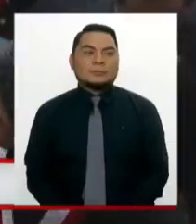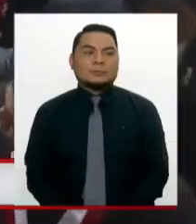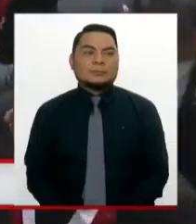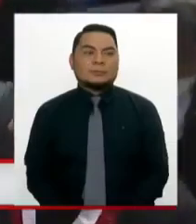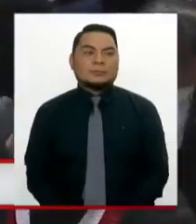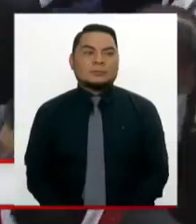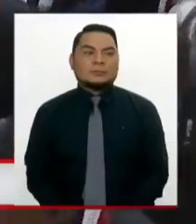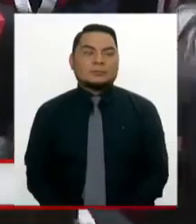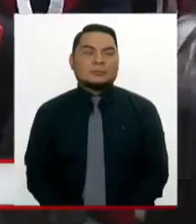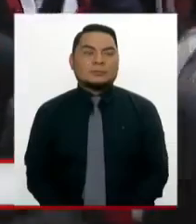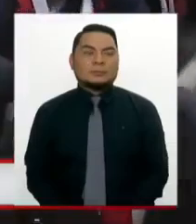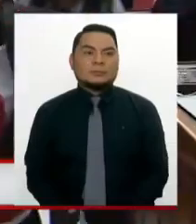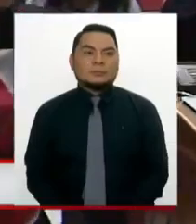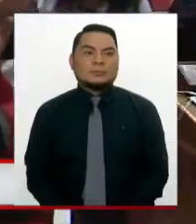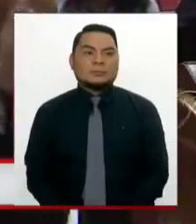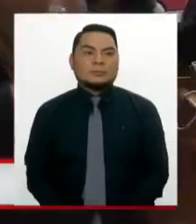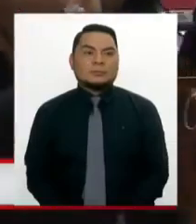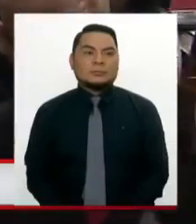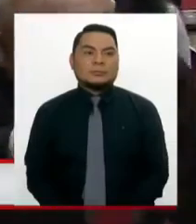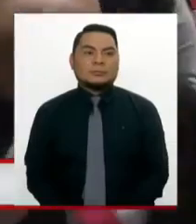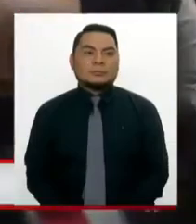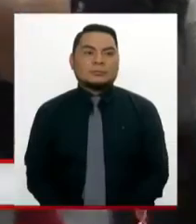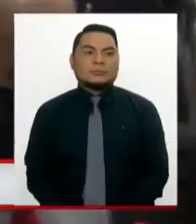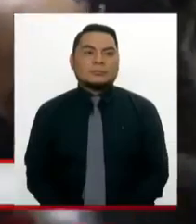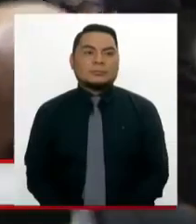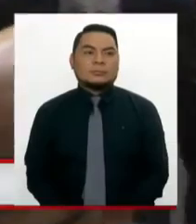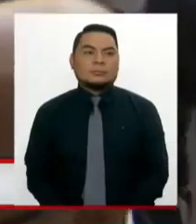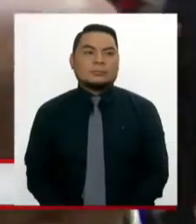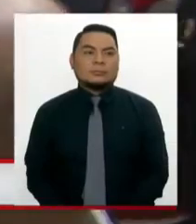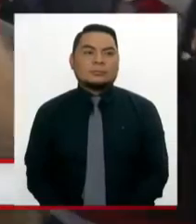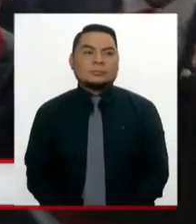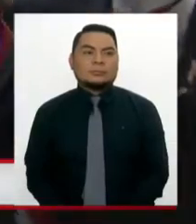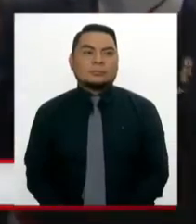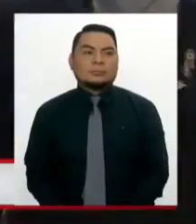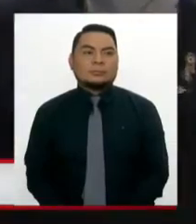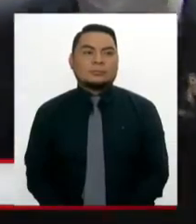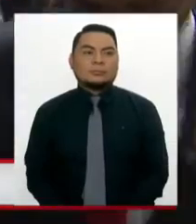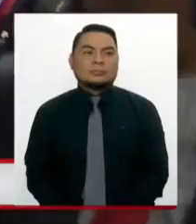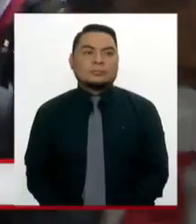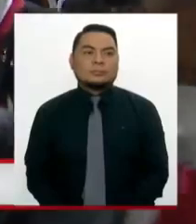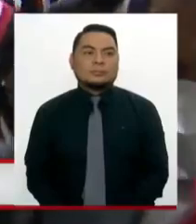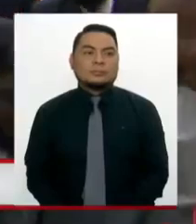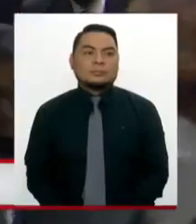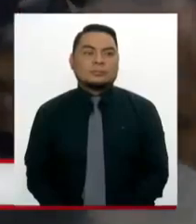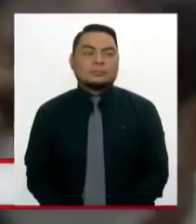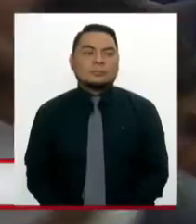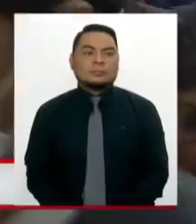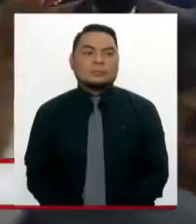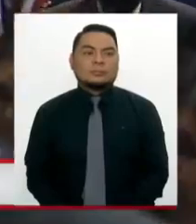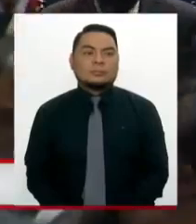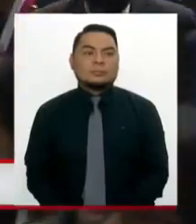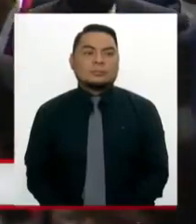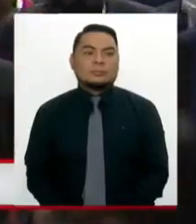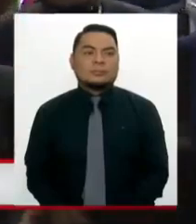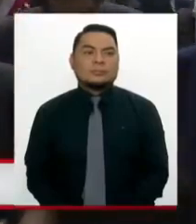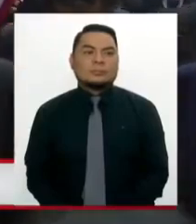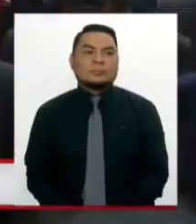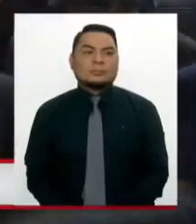protestas también hay que señalar que al inicio del mensaje varios legisladores se